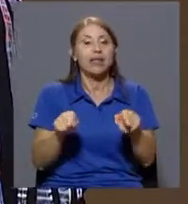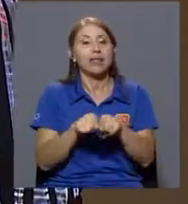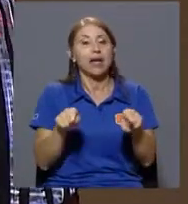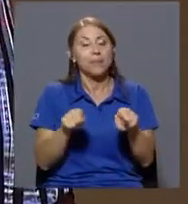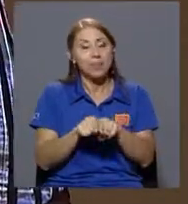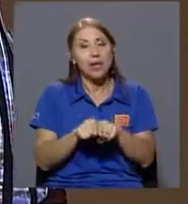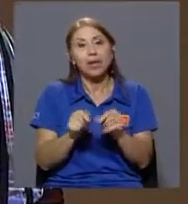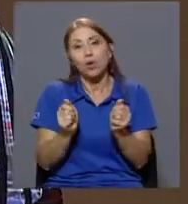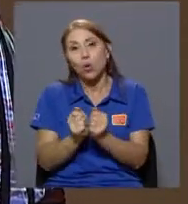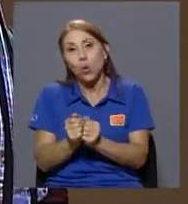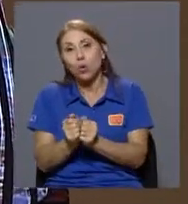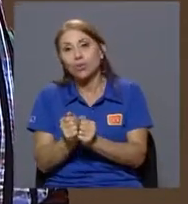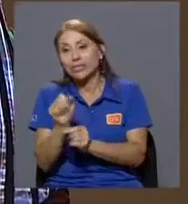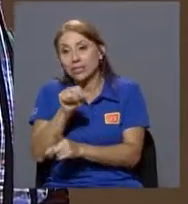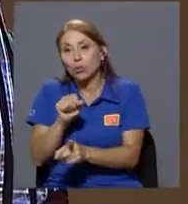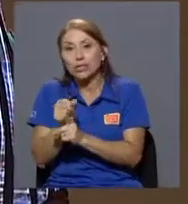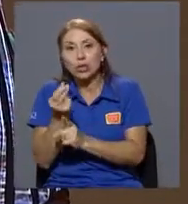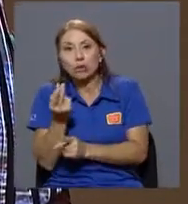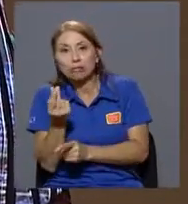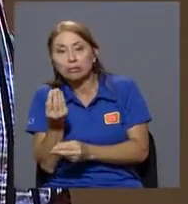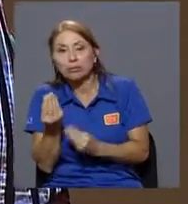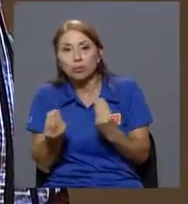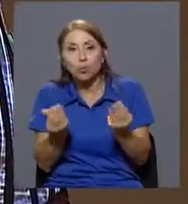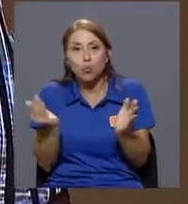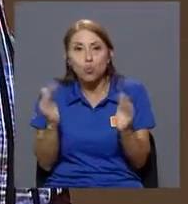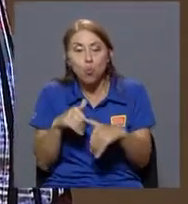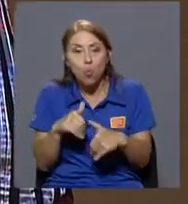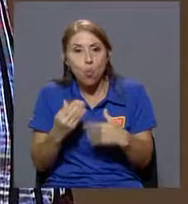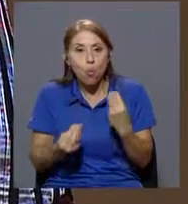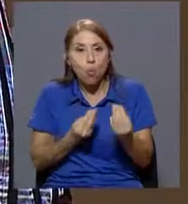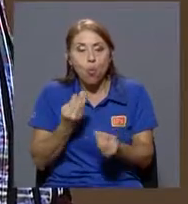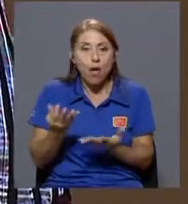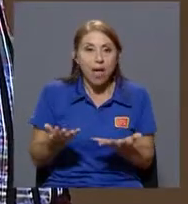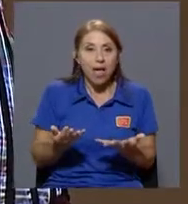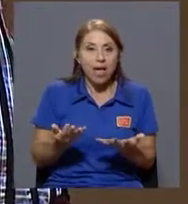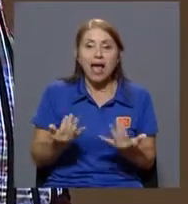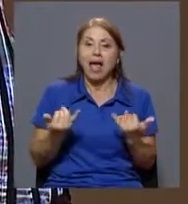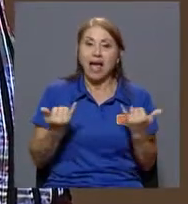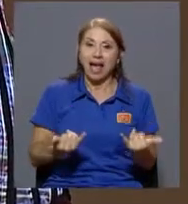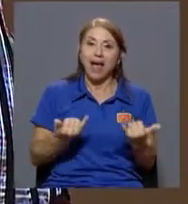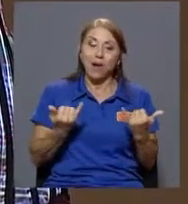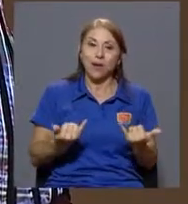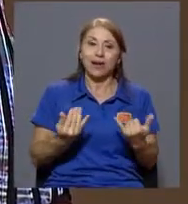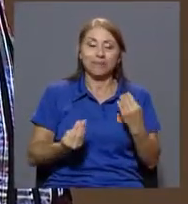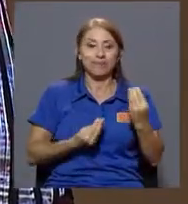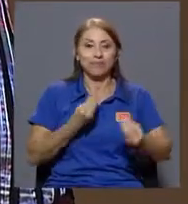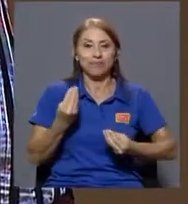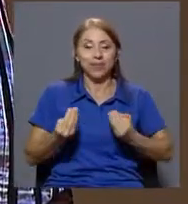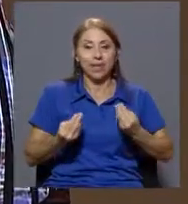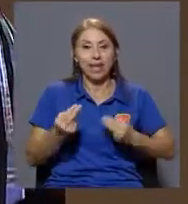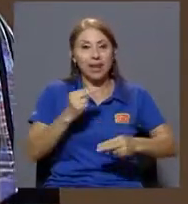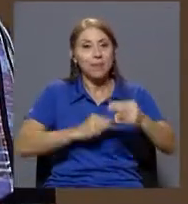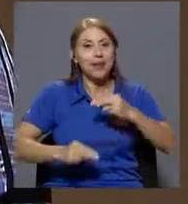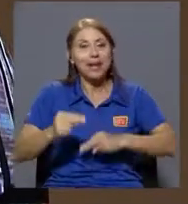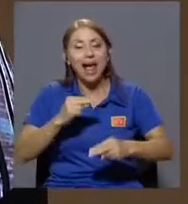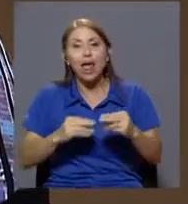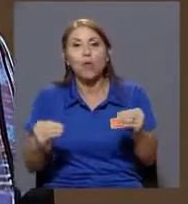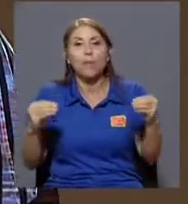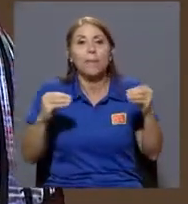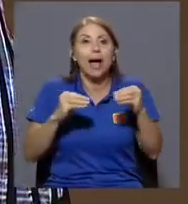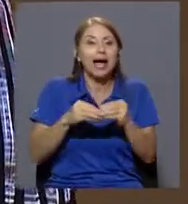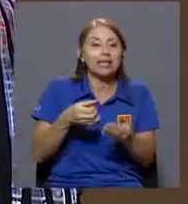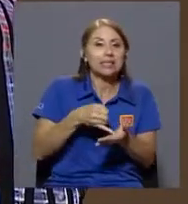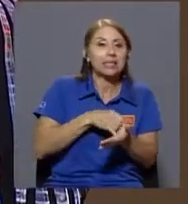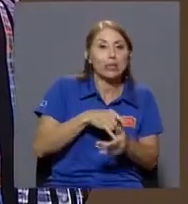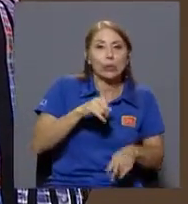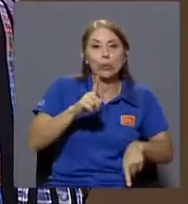el déficit fiscal, nos han puesto al mercado, digamos, en una mayor volatilidad de lo